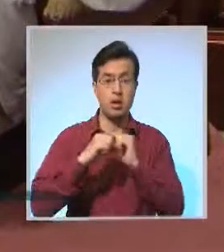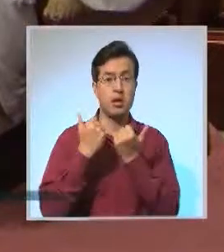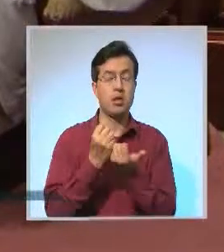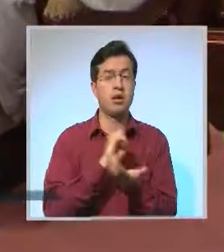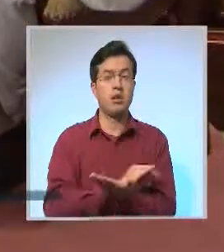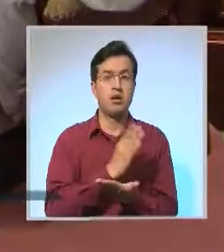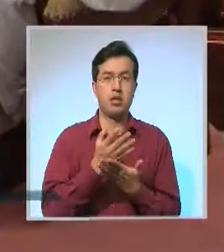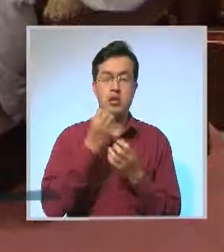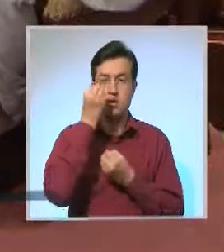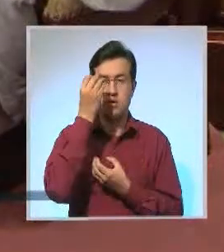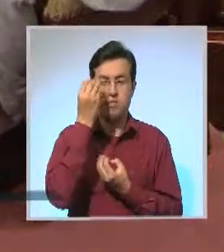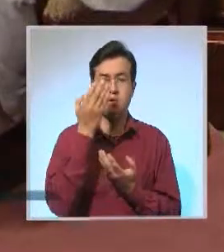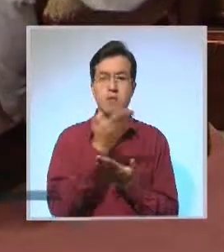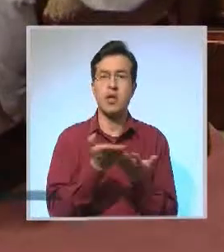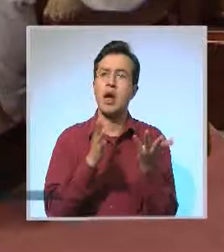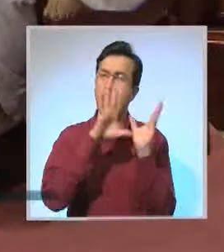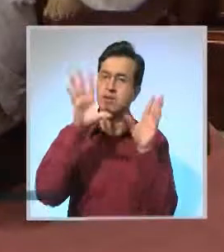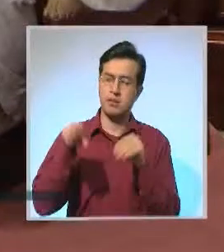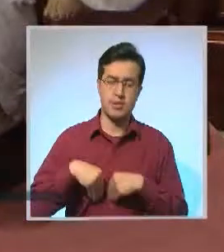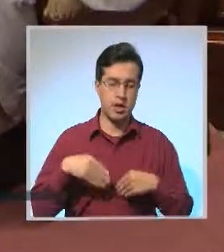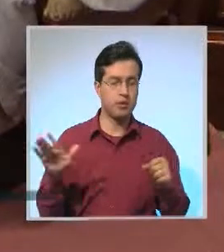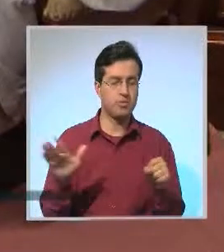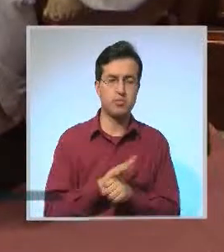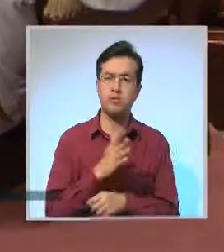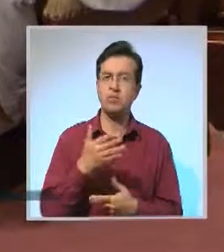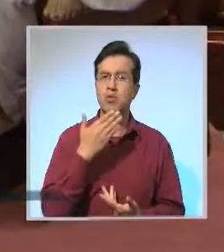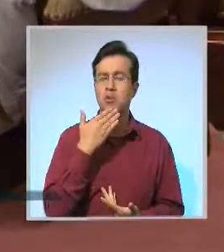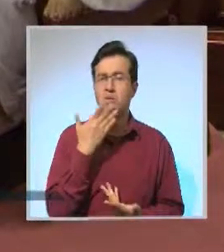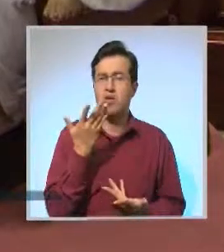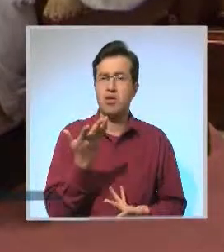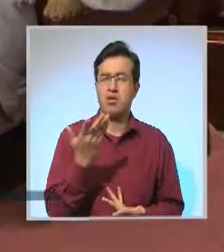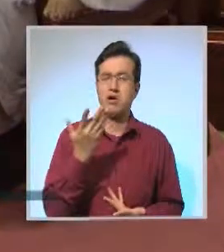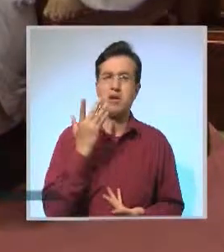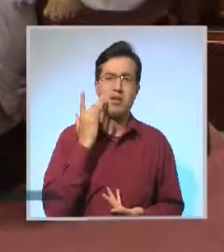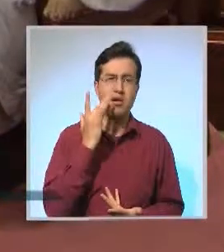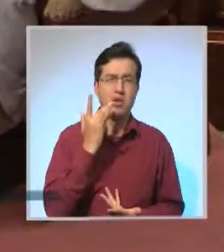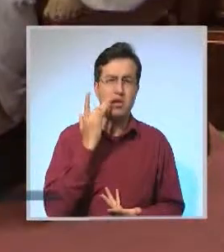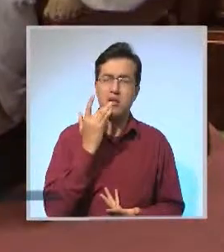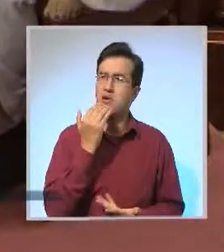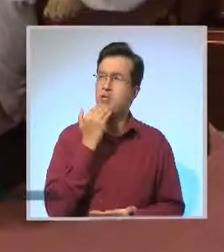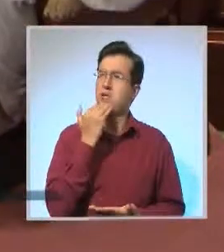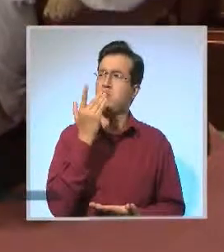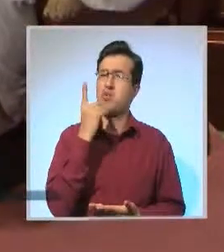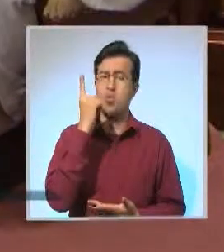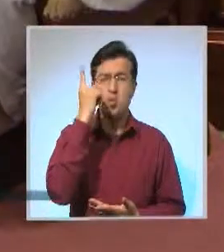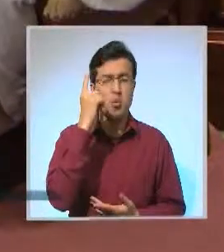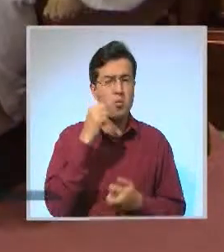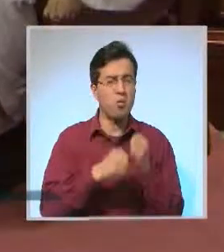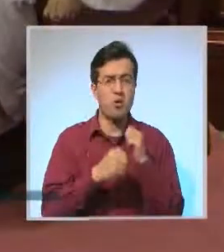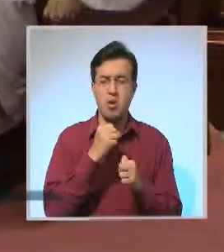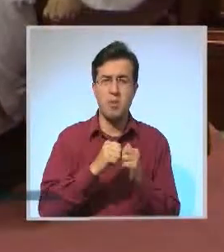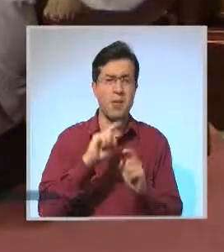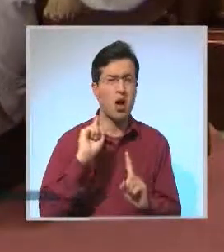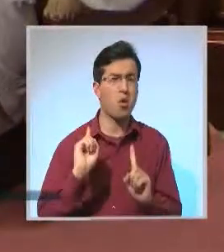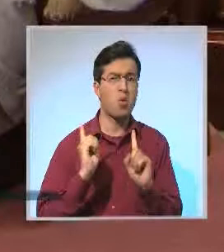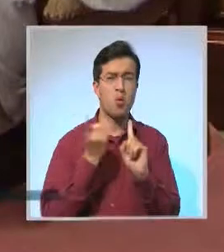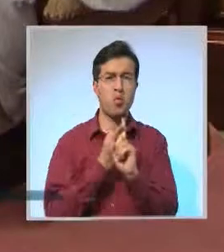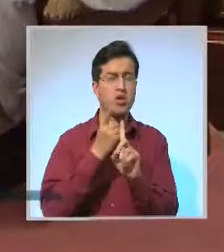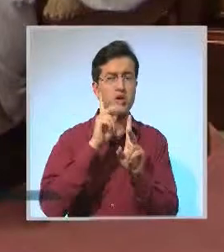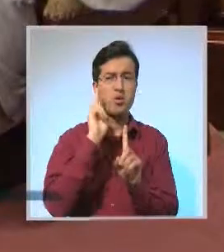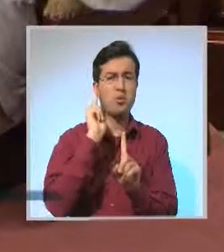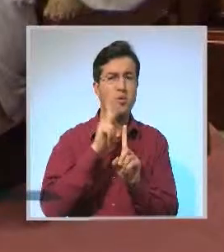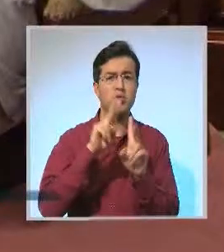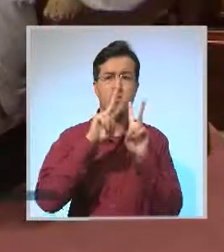en su informe no vinculante el allanamiento total como que el único punto de polémica o el único punto que interesa es aquel vinculado